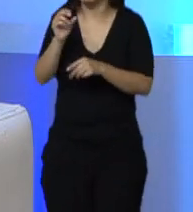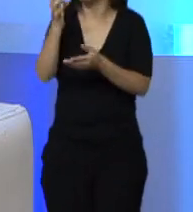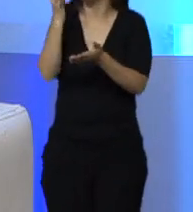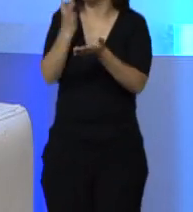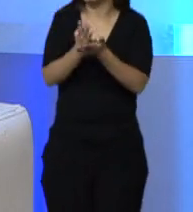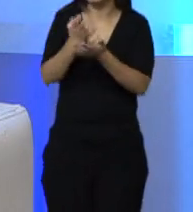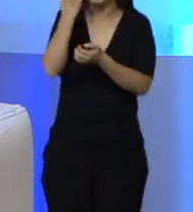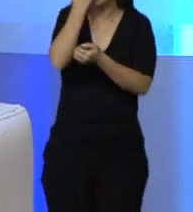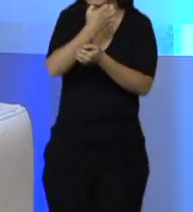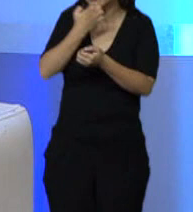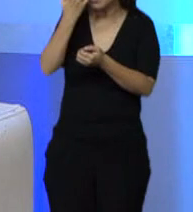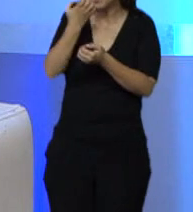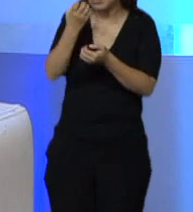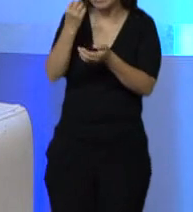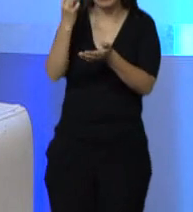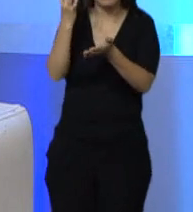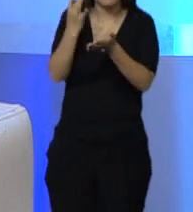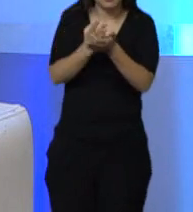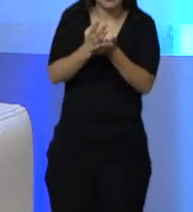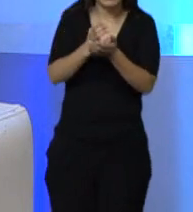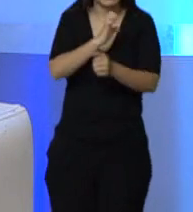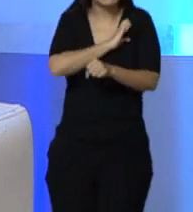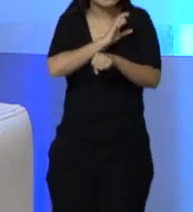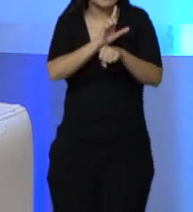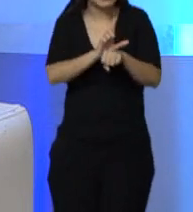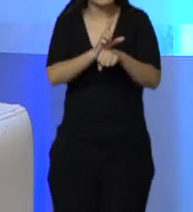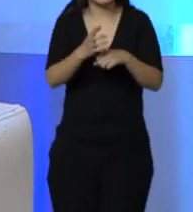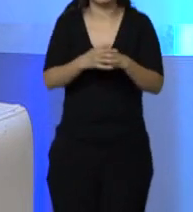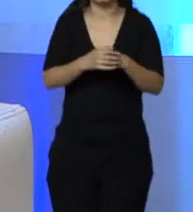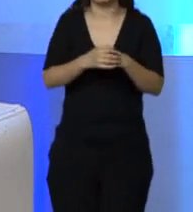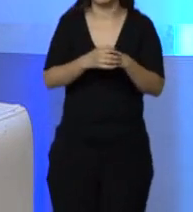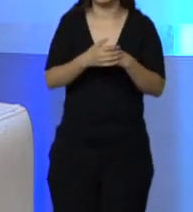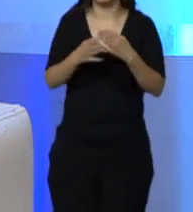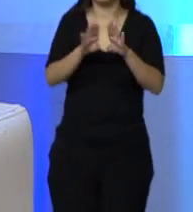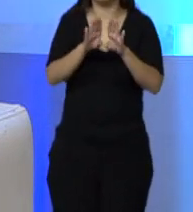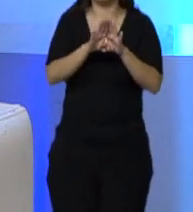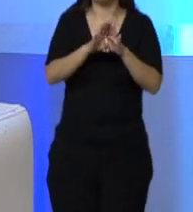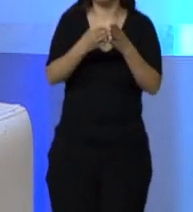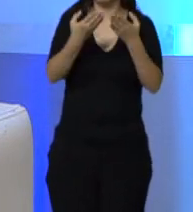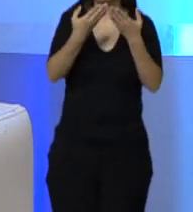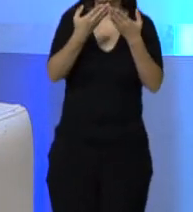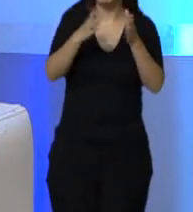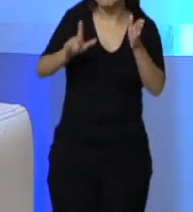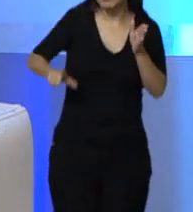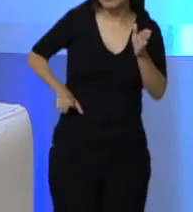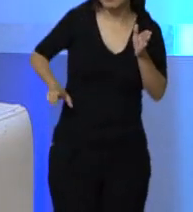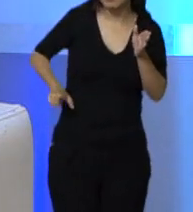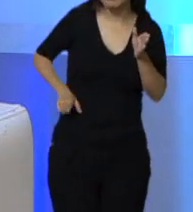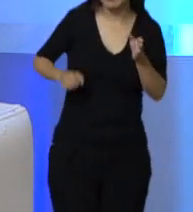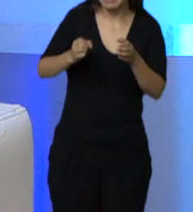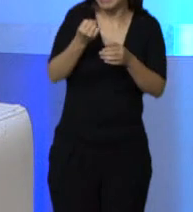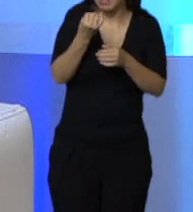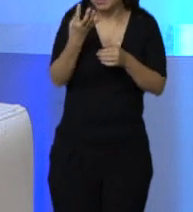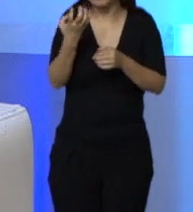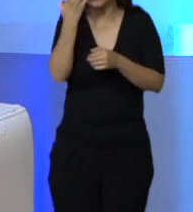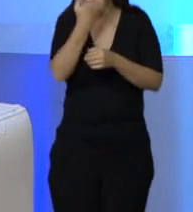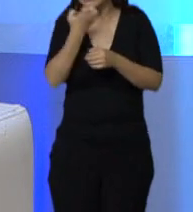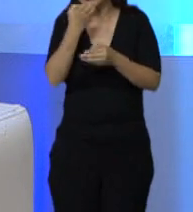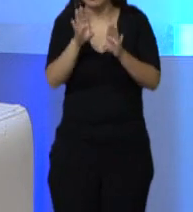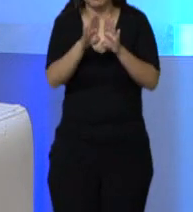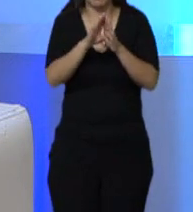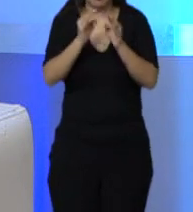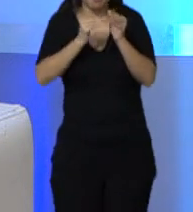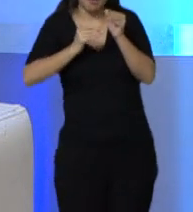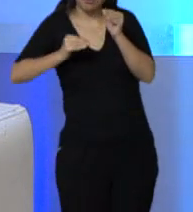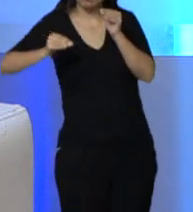hay cosas muy malas en el nivel público hay planteles que si sobresalen hay planteles por los que cuando llega el momento de inscripción o